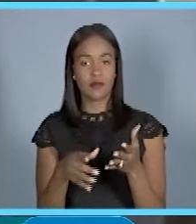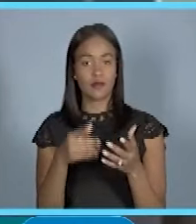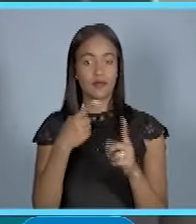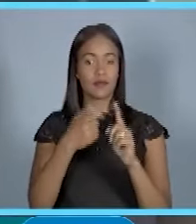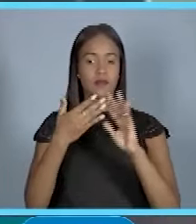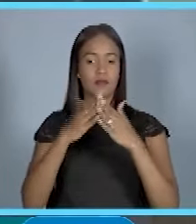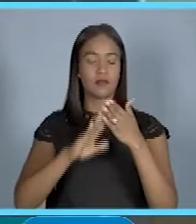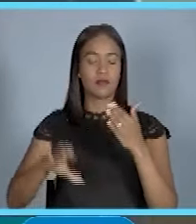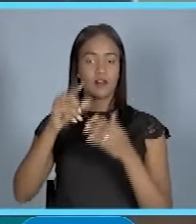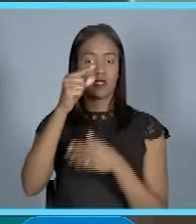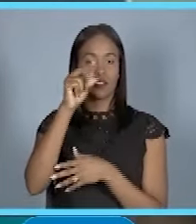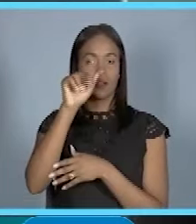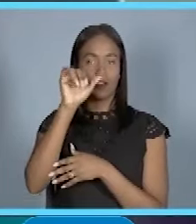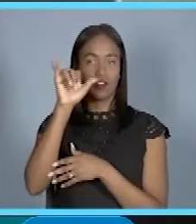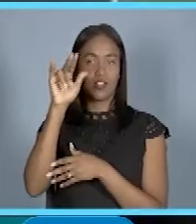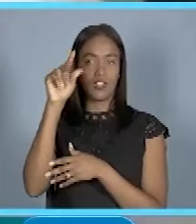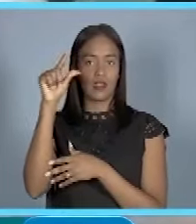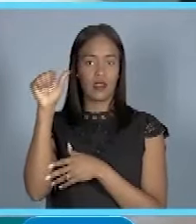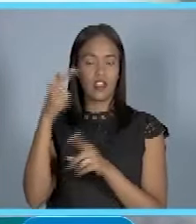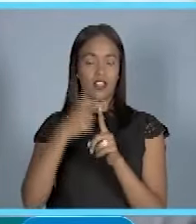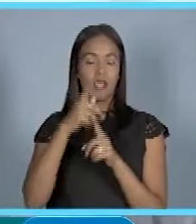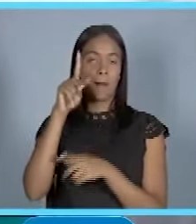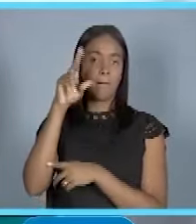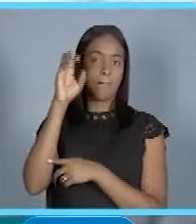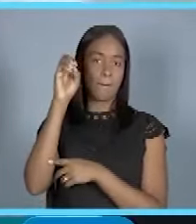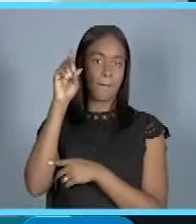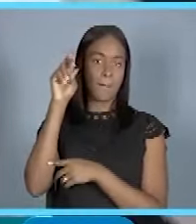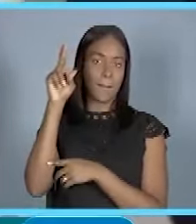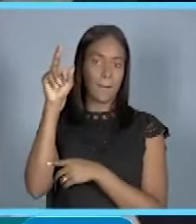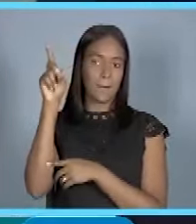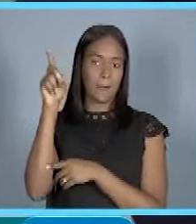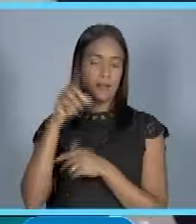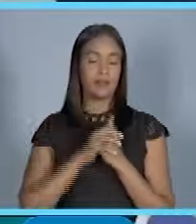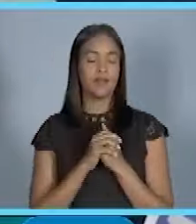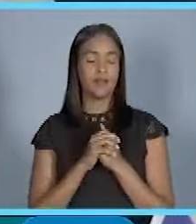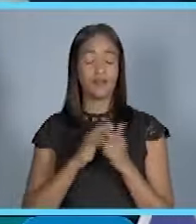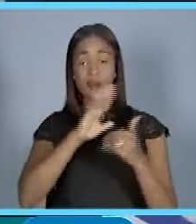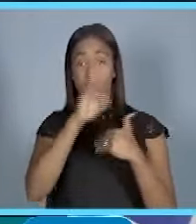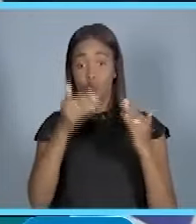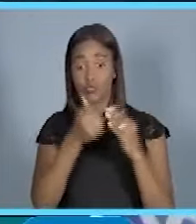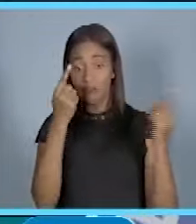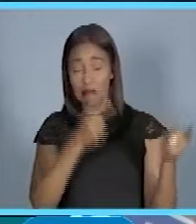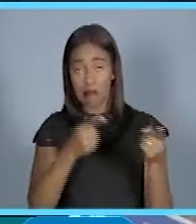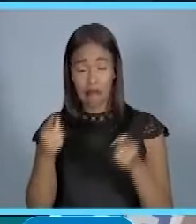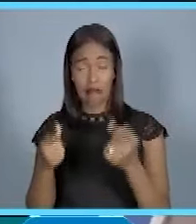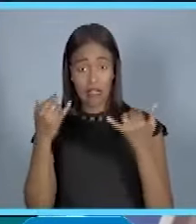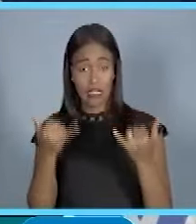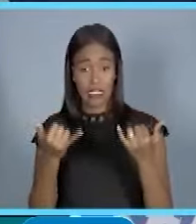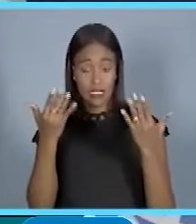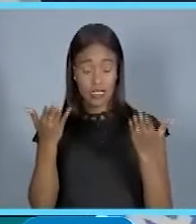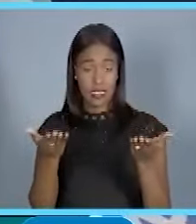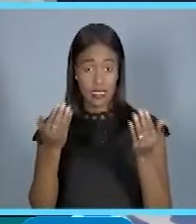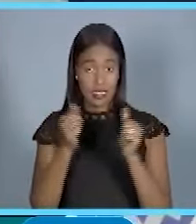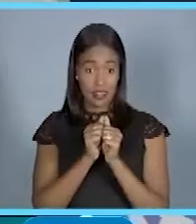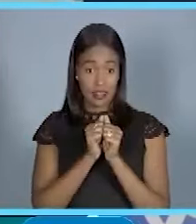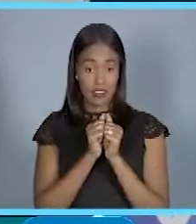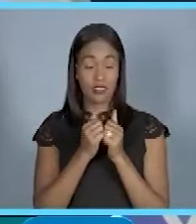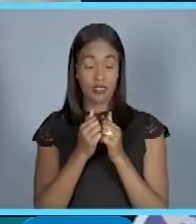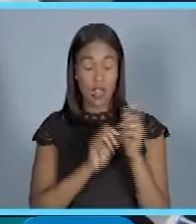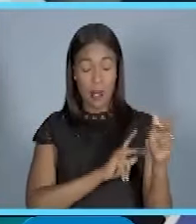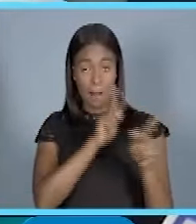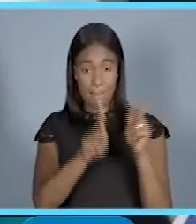la comunidad de La Guayiga en Pedro Brán. Todo acontecimiento que esté por medio de la pérdida de la vida de un ser